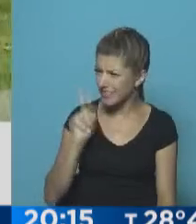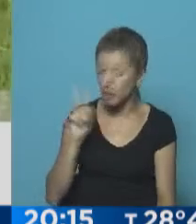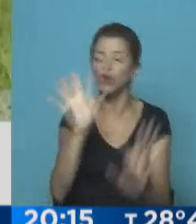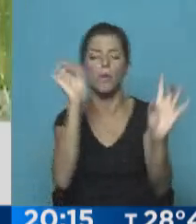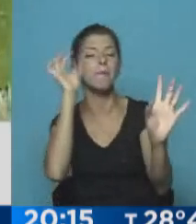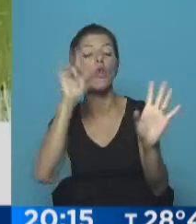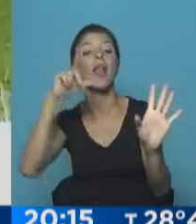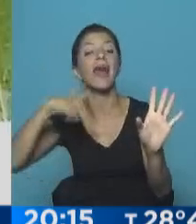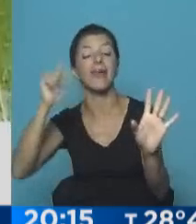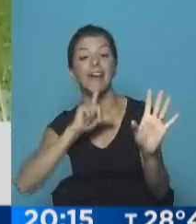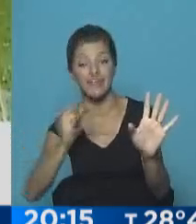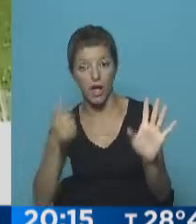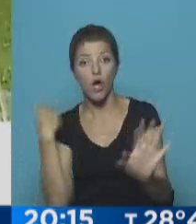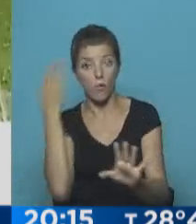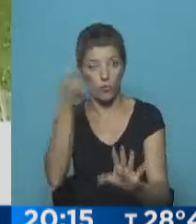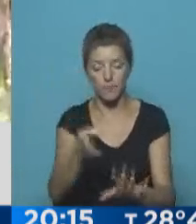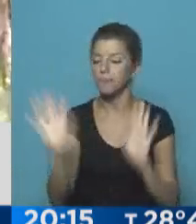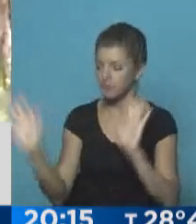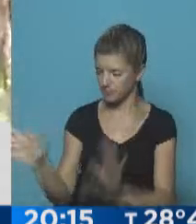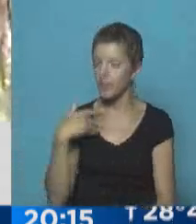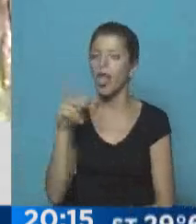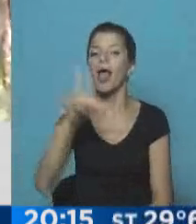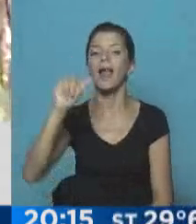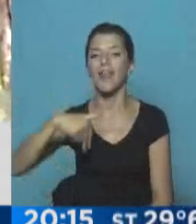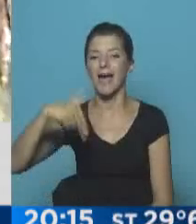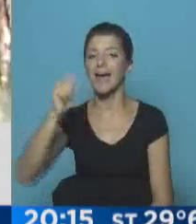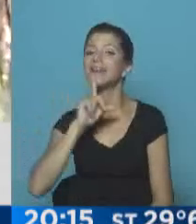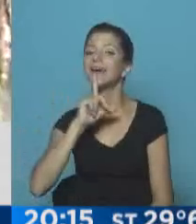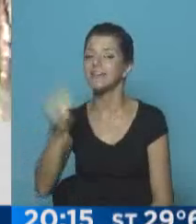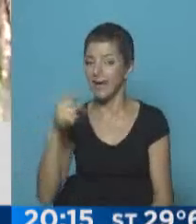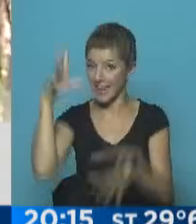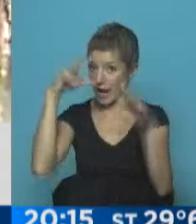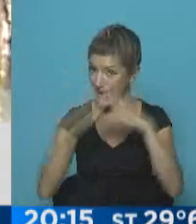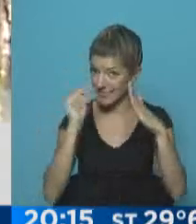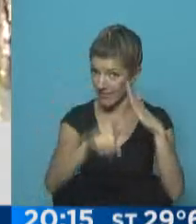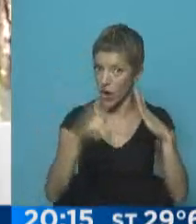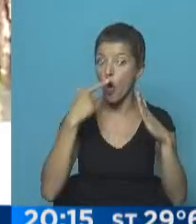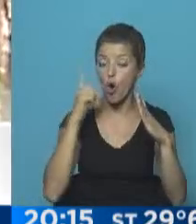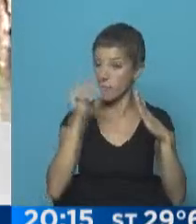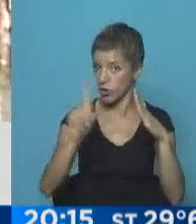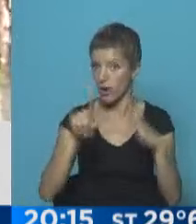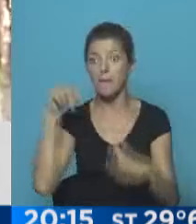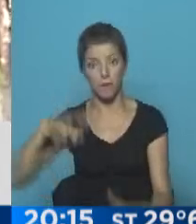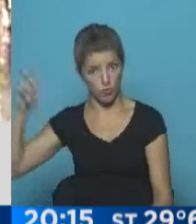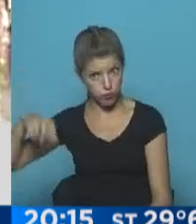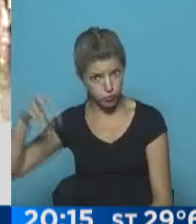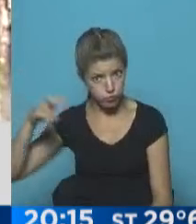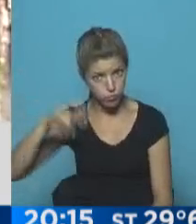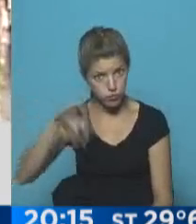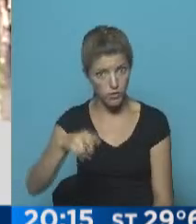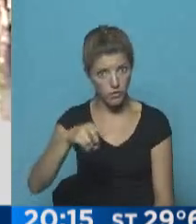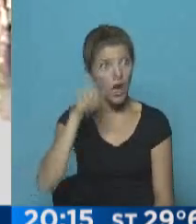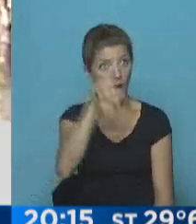Cuando fue a la casa de Sorati... Lanata fue atrapado, no en la casa de Sorati, fue atrapado en la... Pero venía caminando de la zona donde está la Rosera de